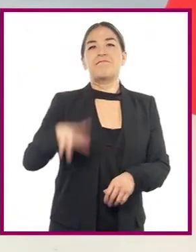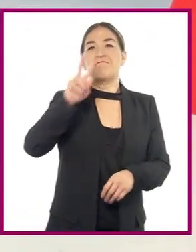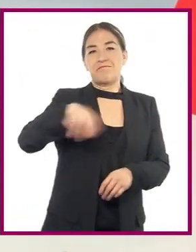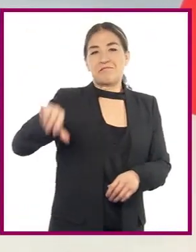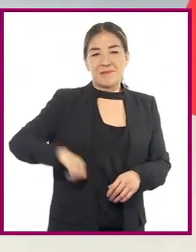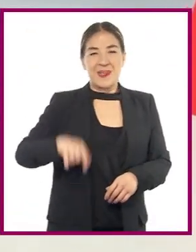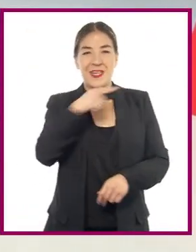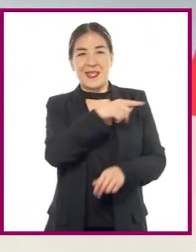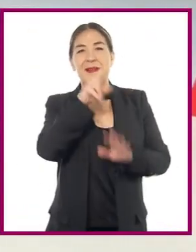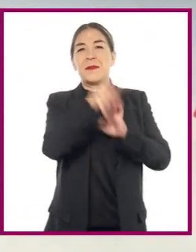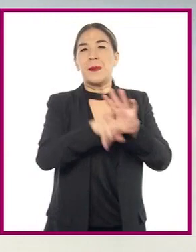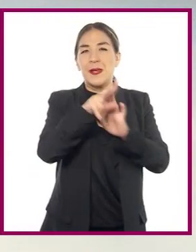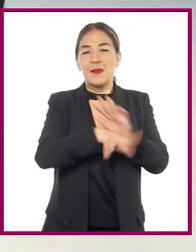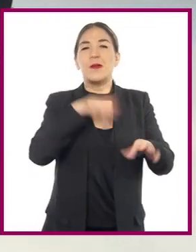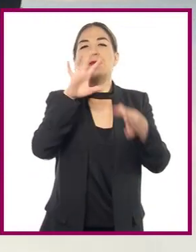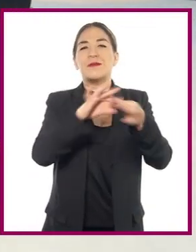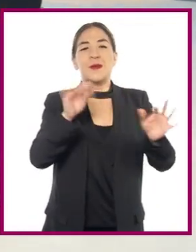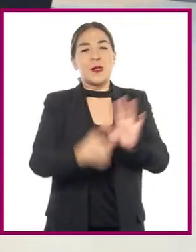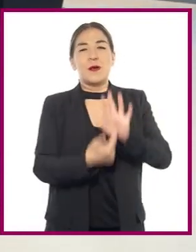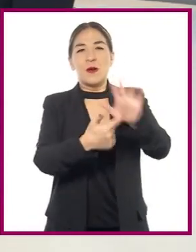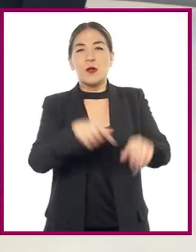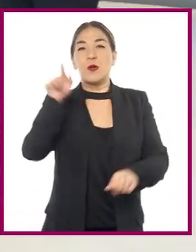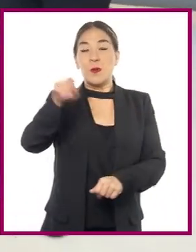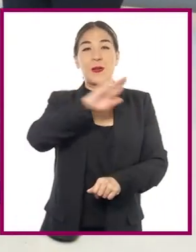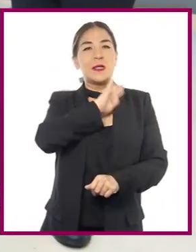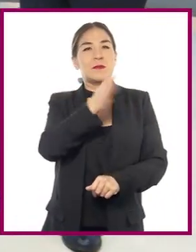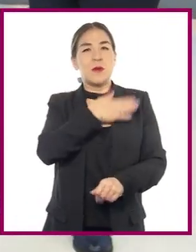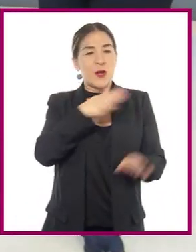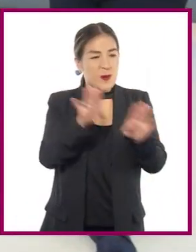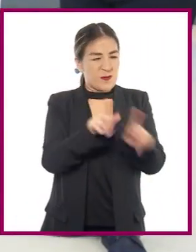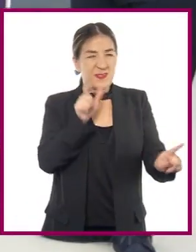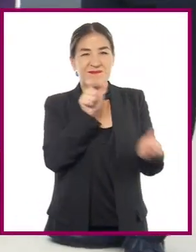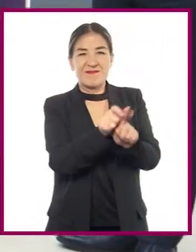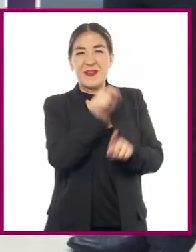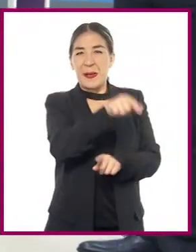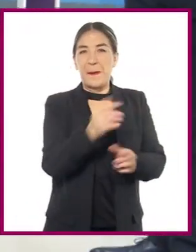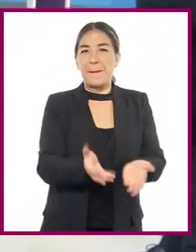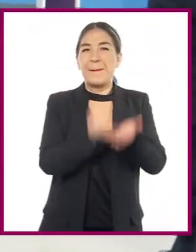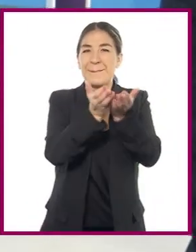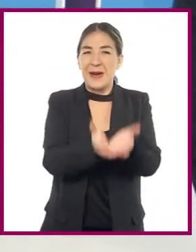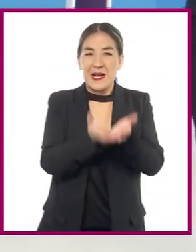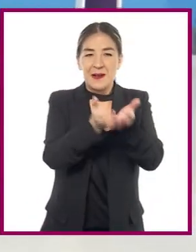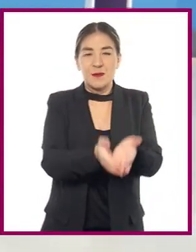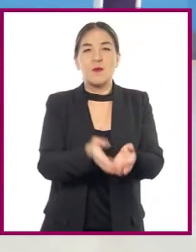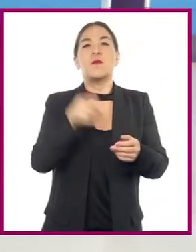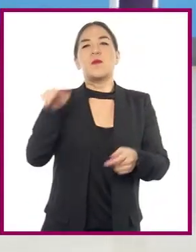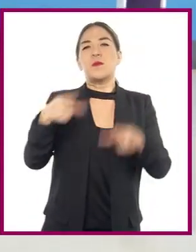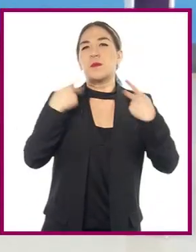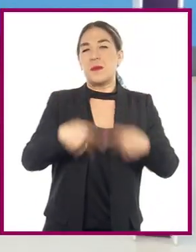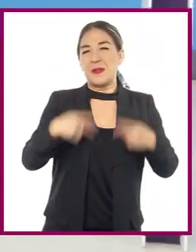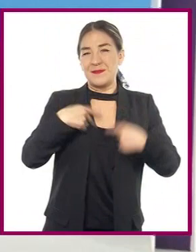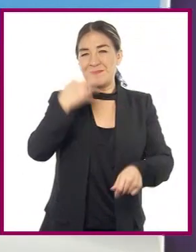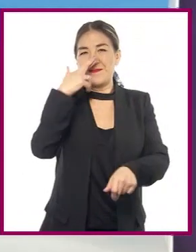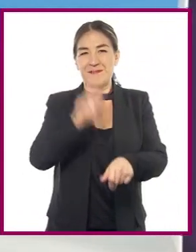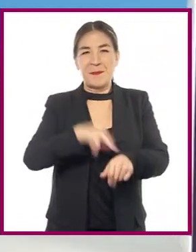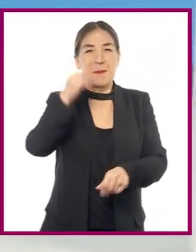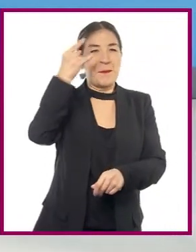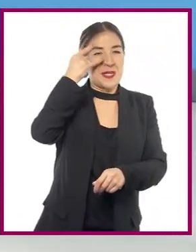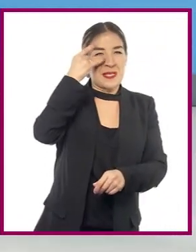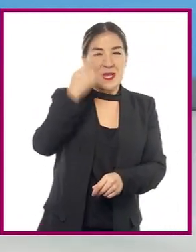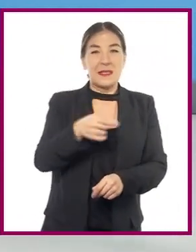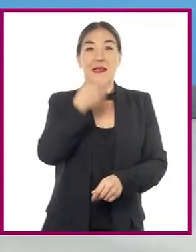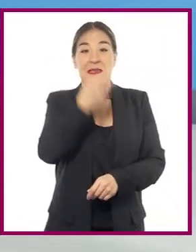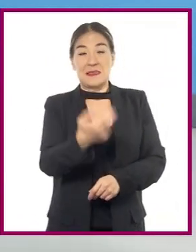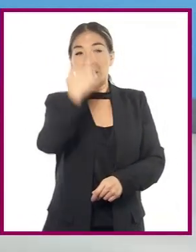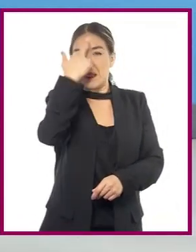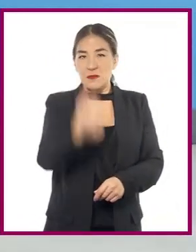Interesante video que nos muestra cómo los españoles protegían sus embarcaciones de ataques de los piratas. De esta